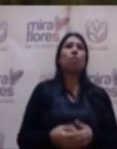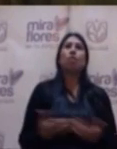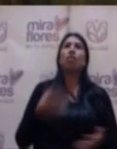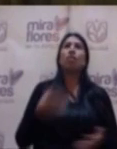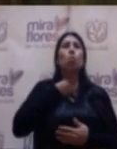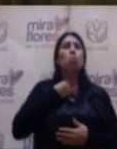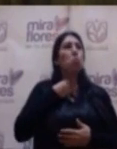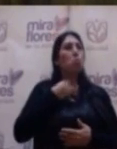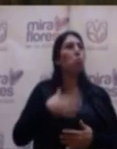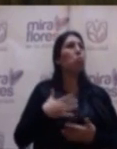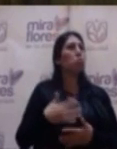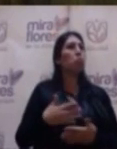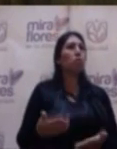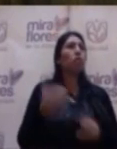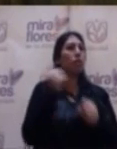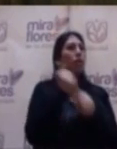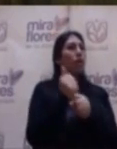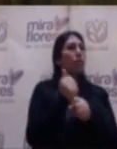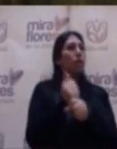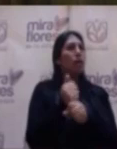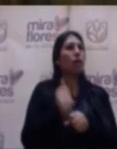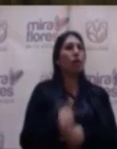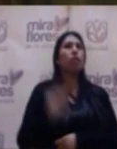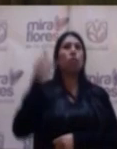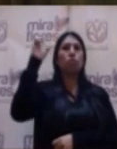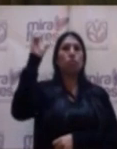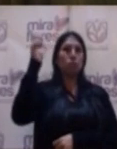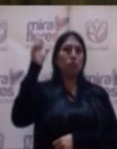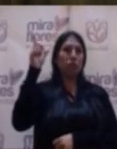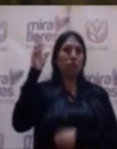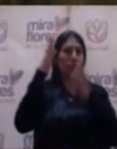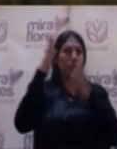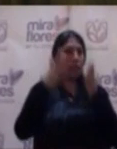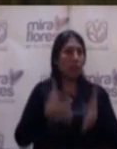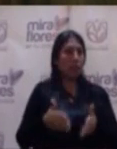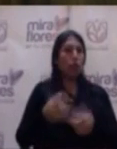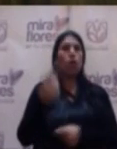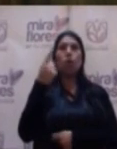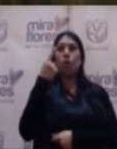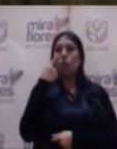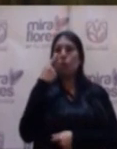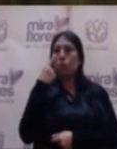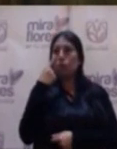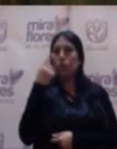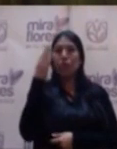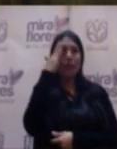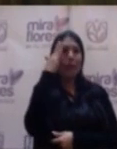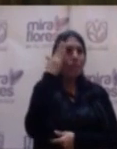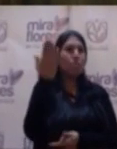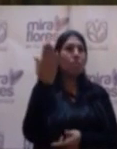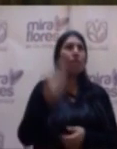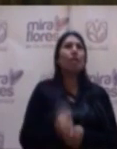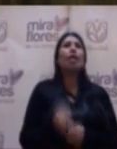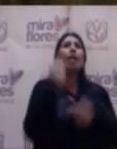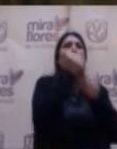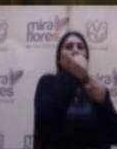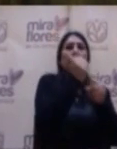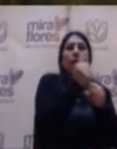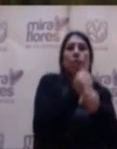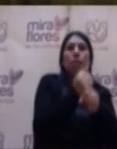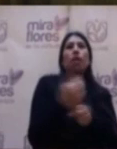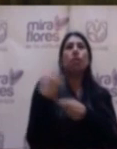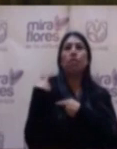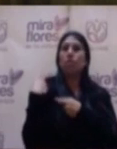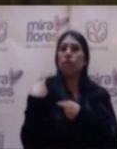placer trabajar bajo su liderazgo, conocer el funcionamiento del municipio de Miraflores, que